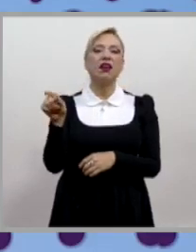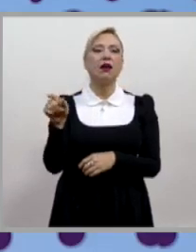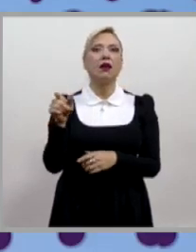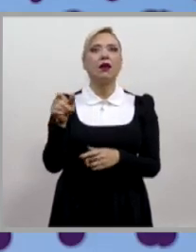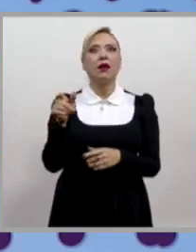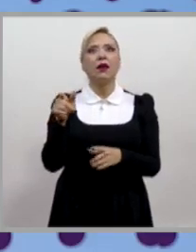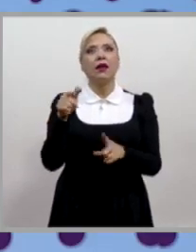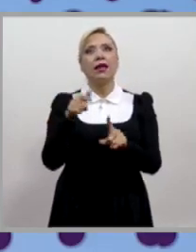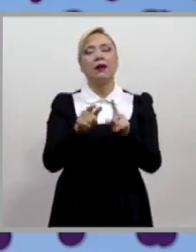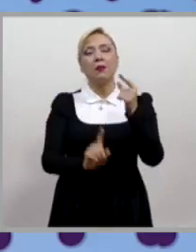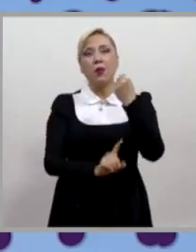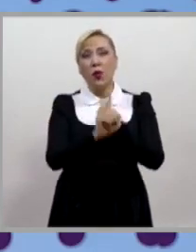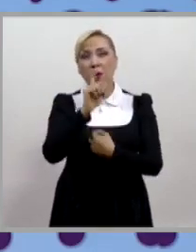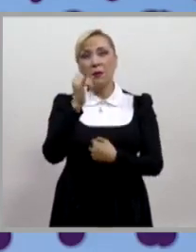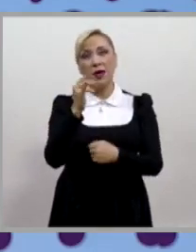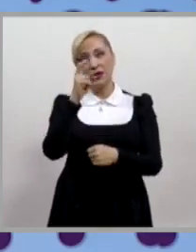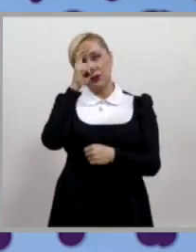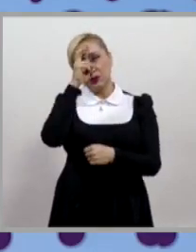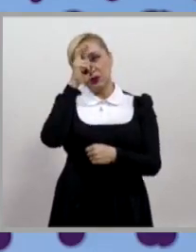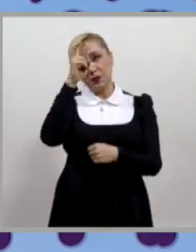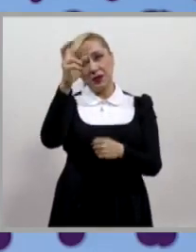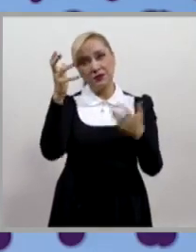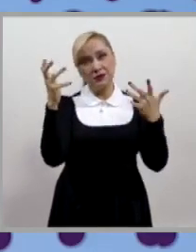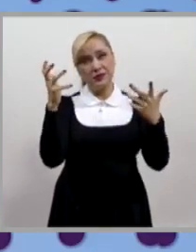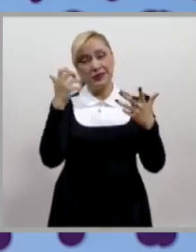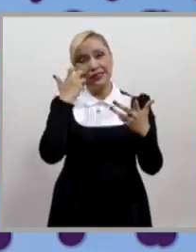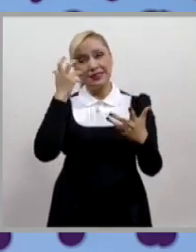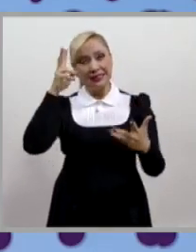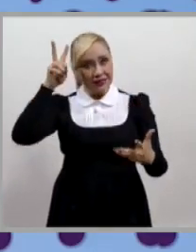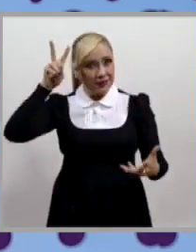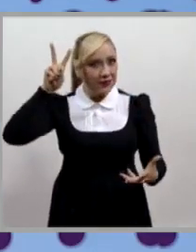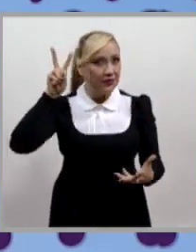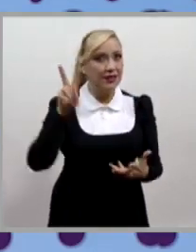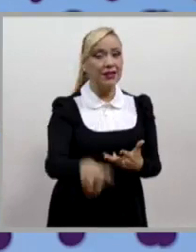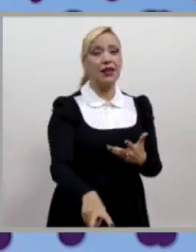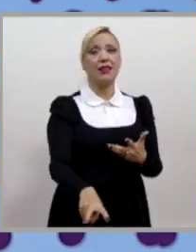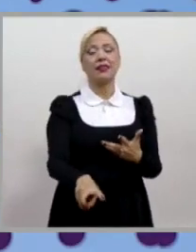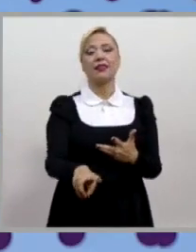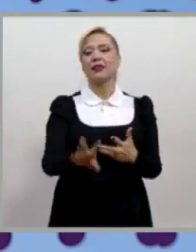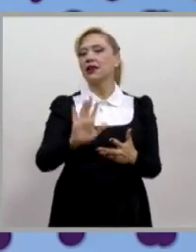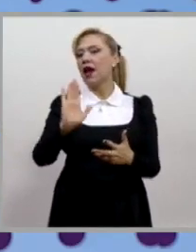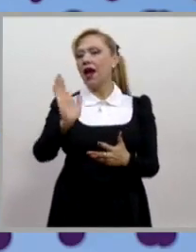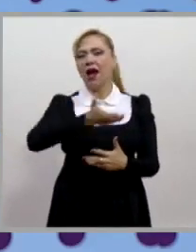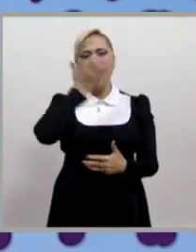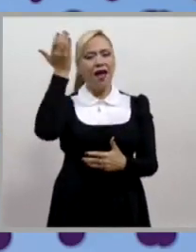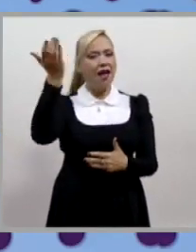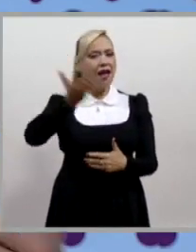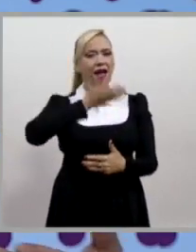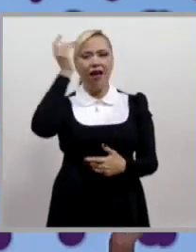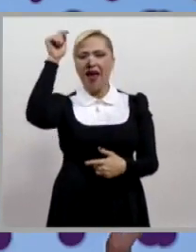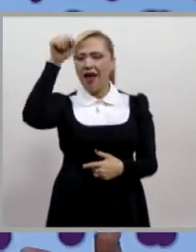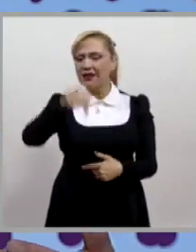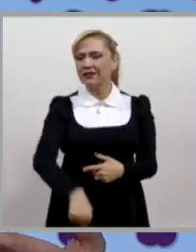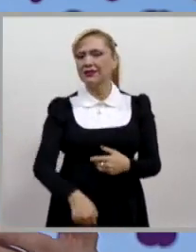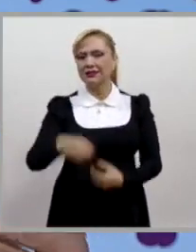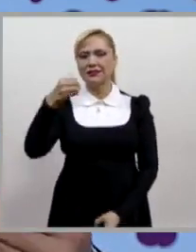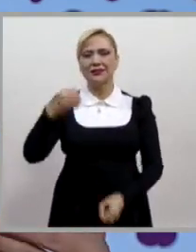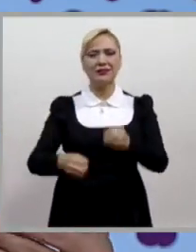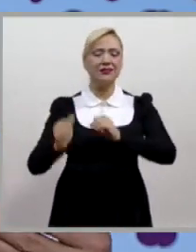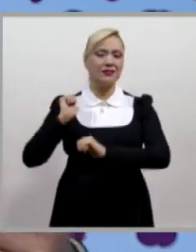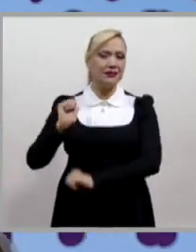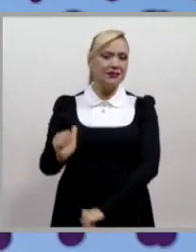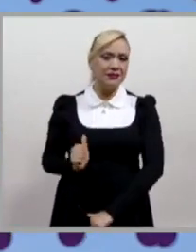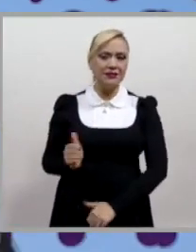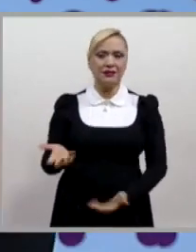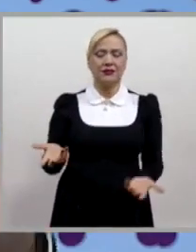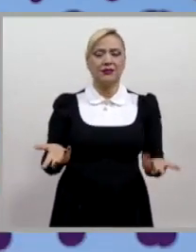es institucionalizar y que la paridad pase a ser una forma de vida, de tal suerte que no se nos olvide que este tipo de